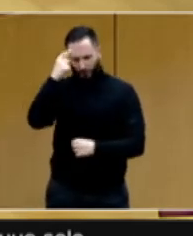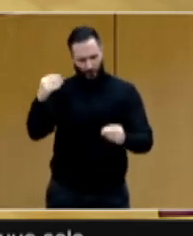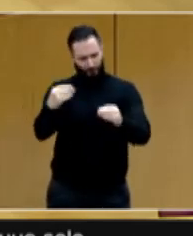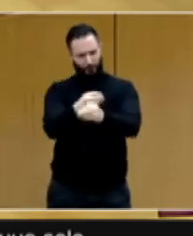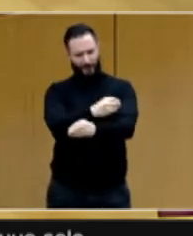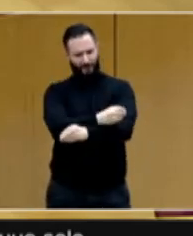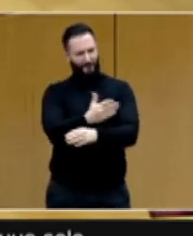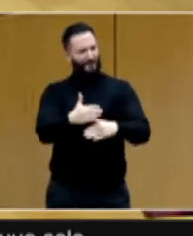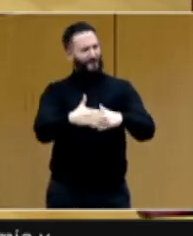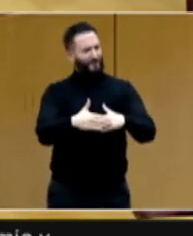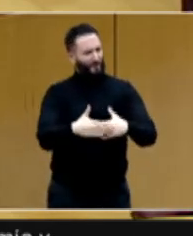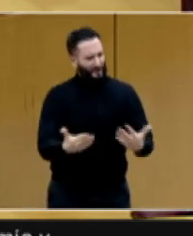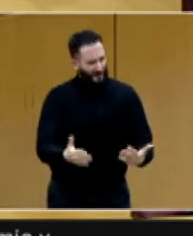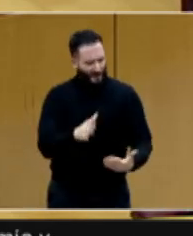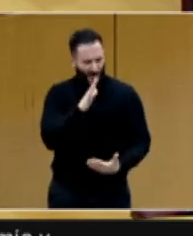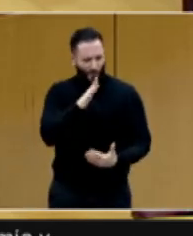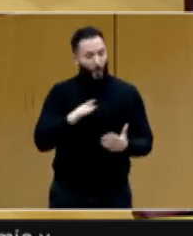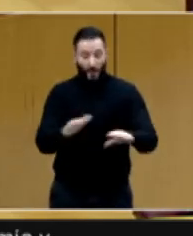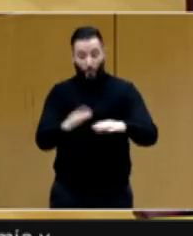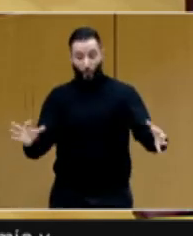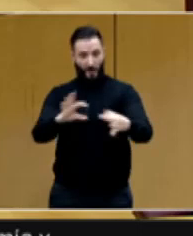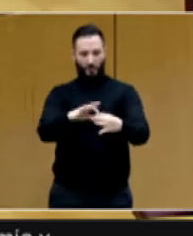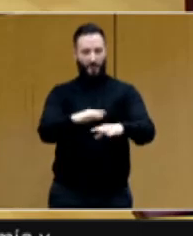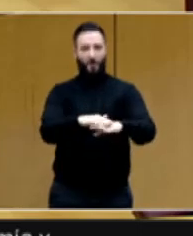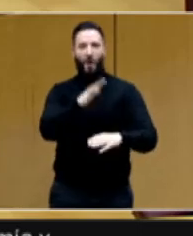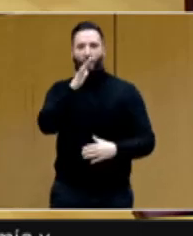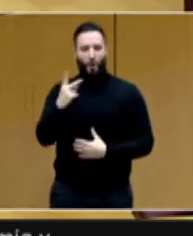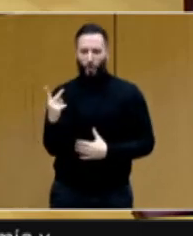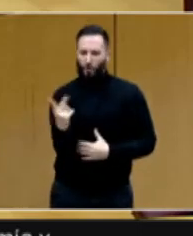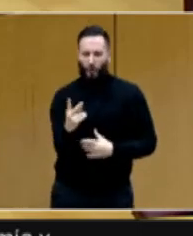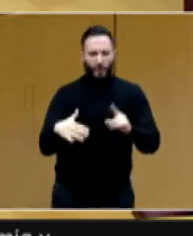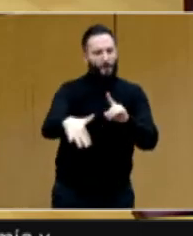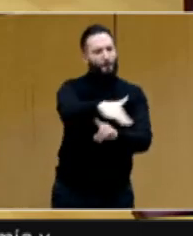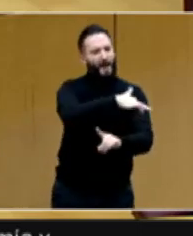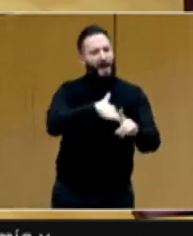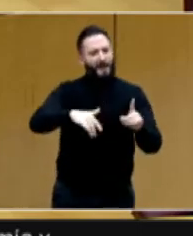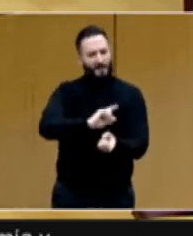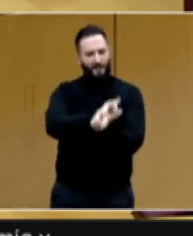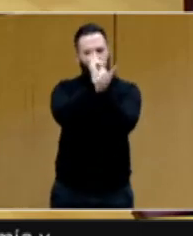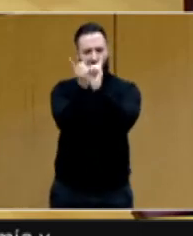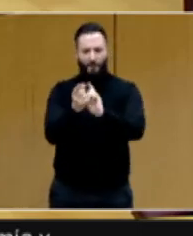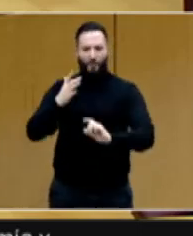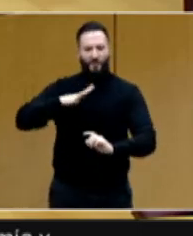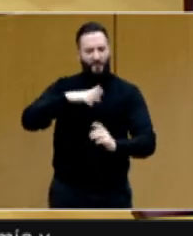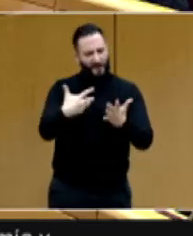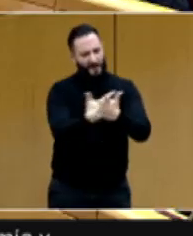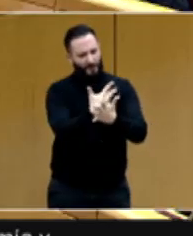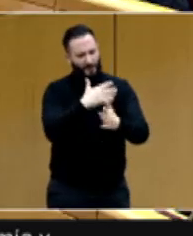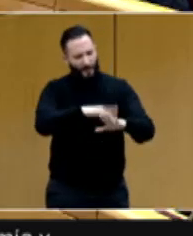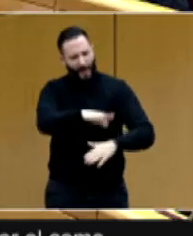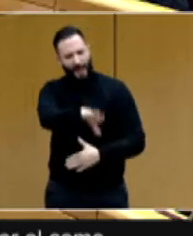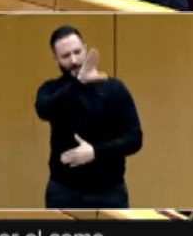entiendo que es por el cambio de paradigma pero me gustaría que me lo explicases para que lo entendiese Yo también gracias